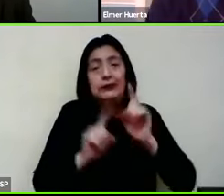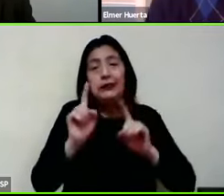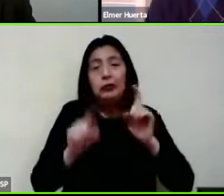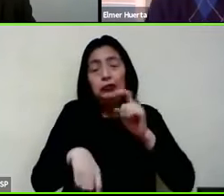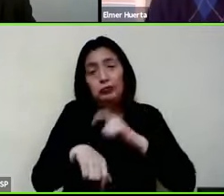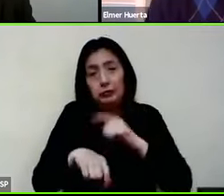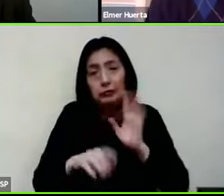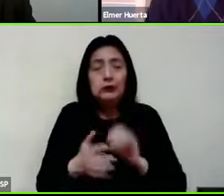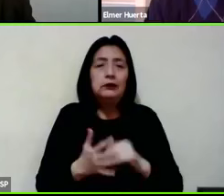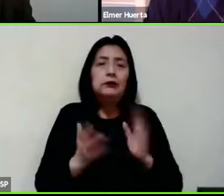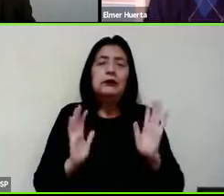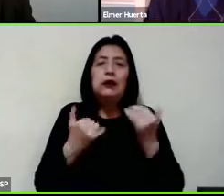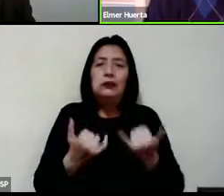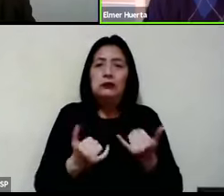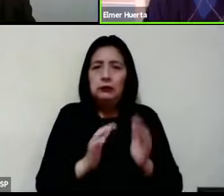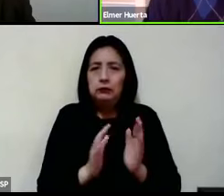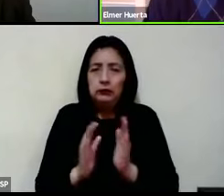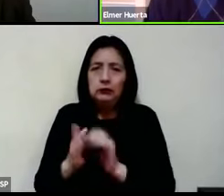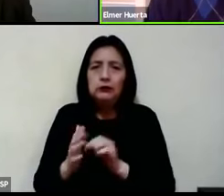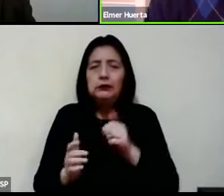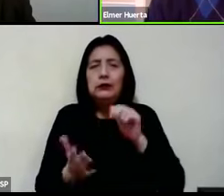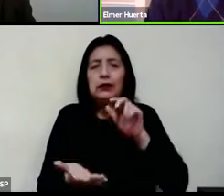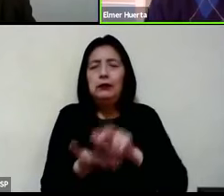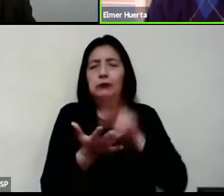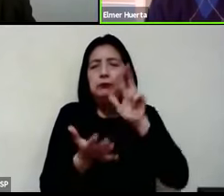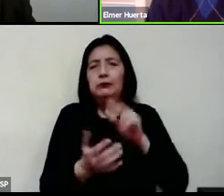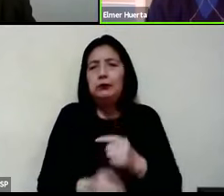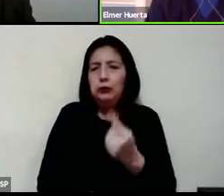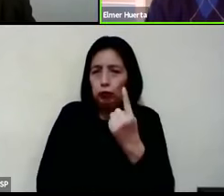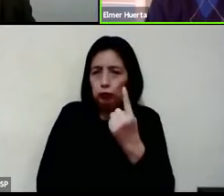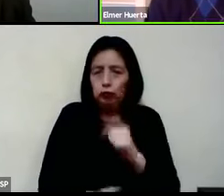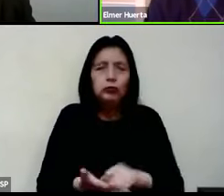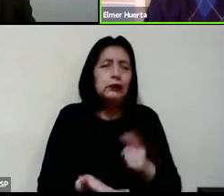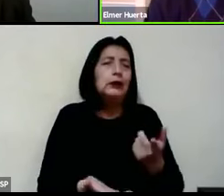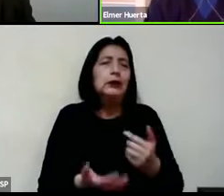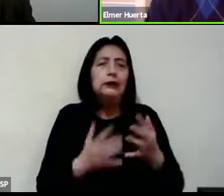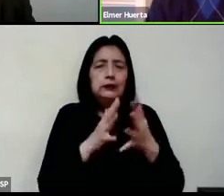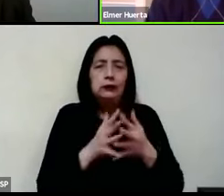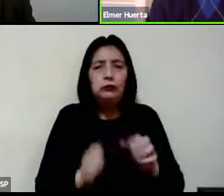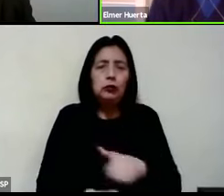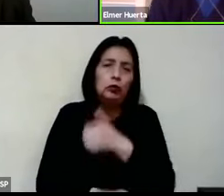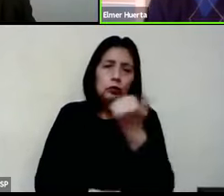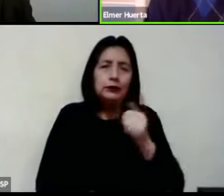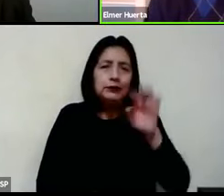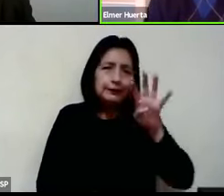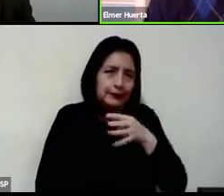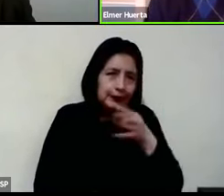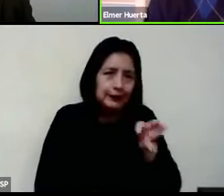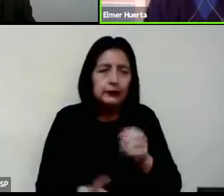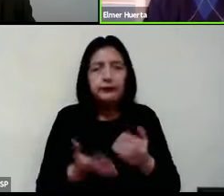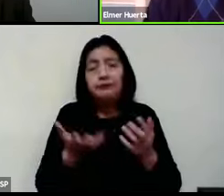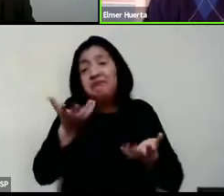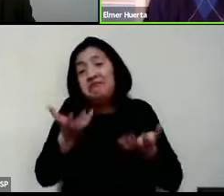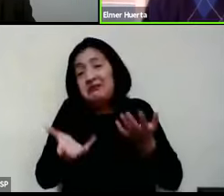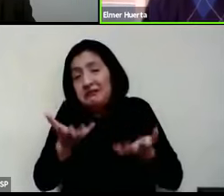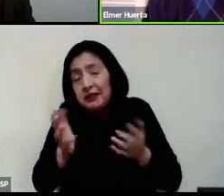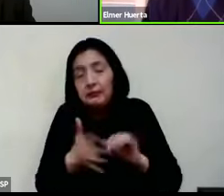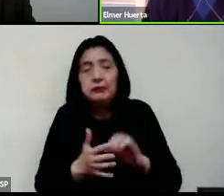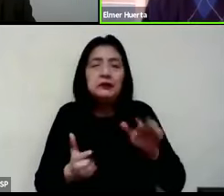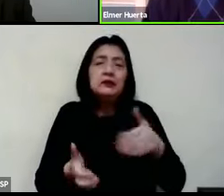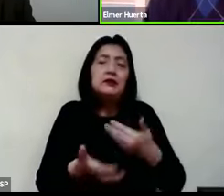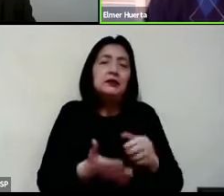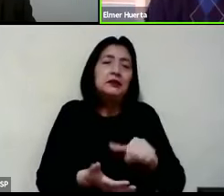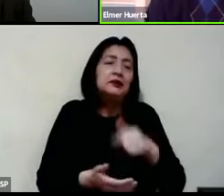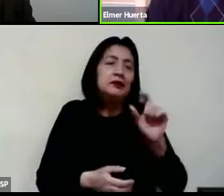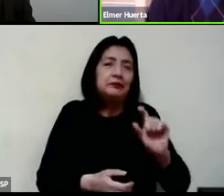están en pleno proceso de aprobación, una de ellas en Estados Unidos, otra en Inglaterra, quizás vayan a llegar algunas